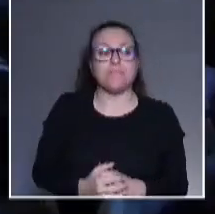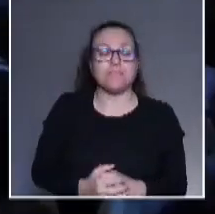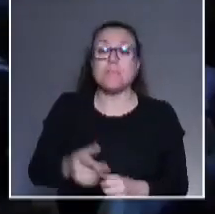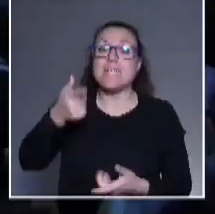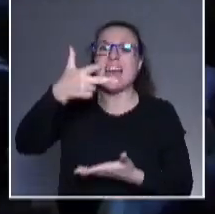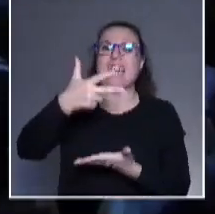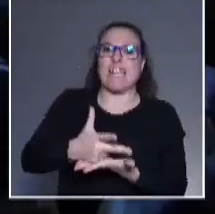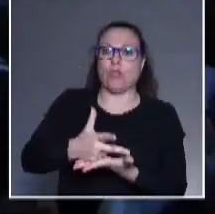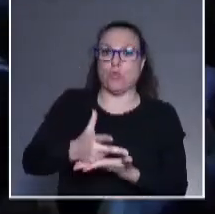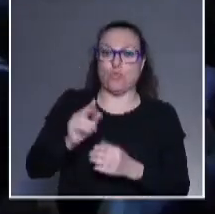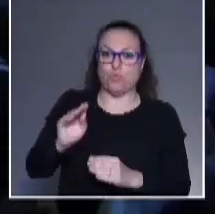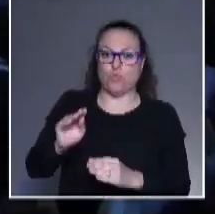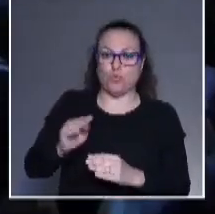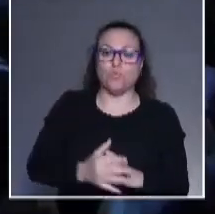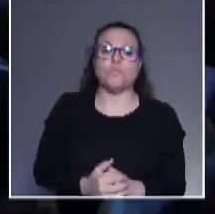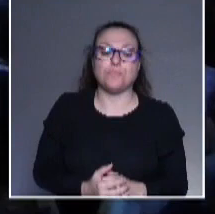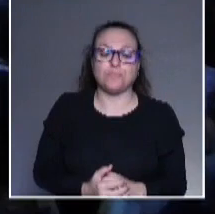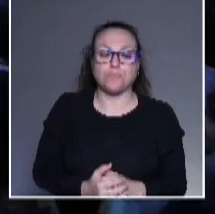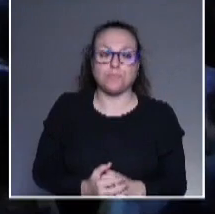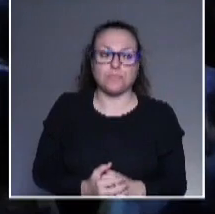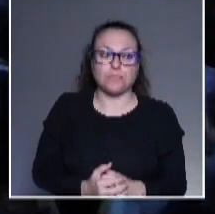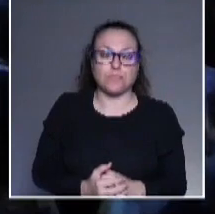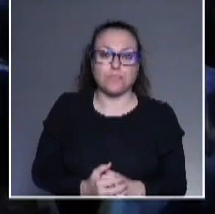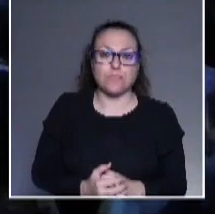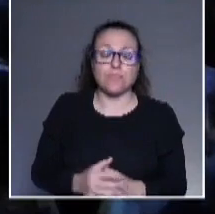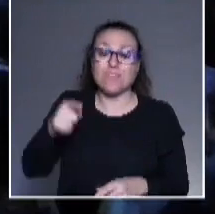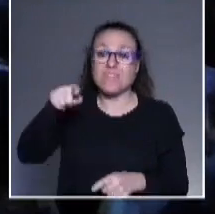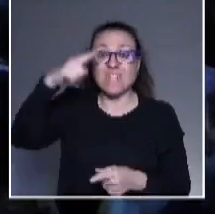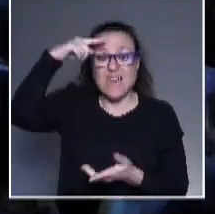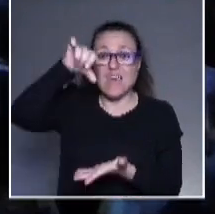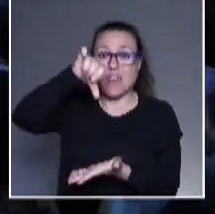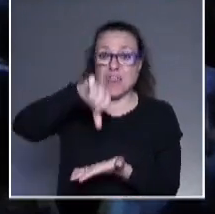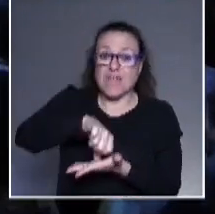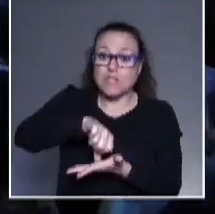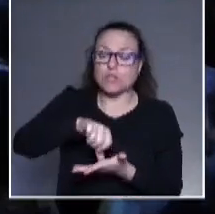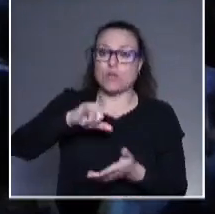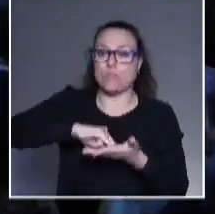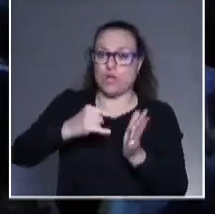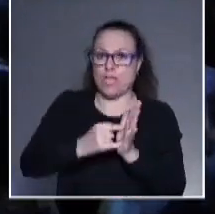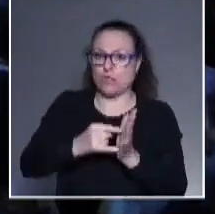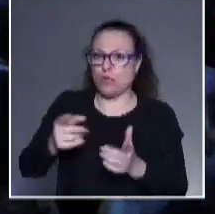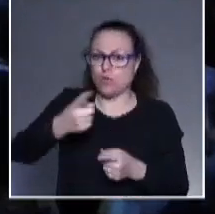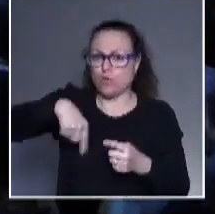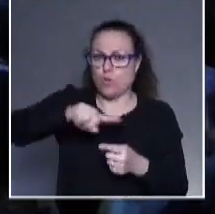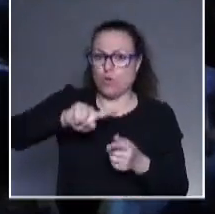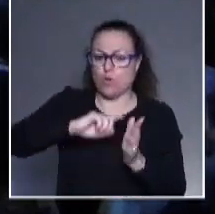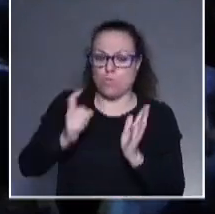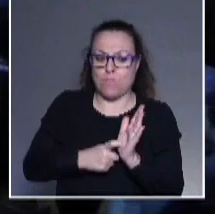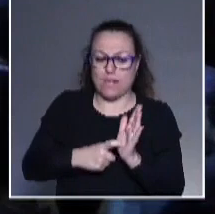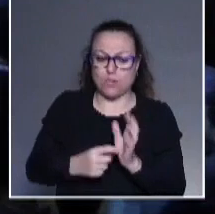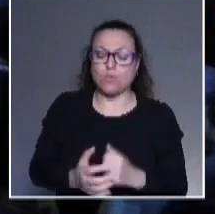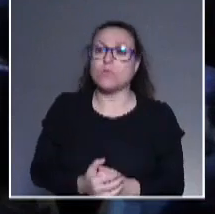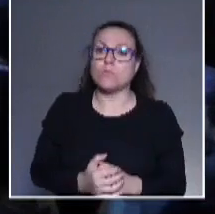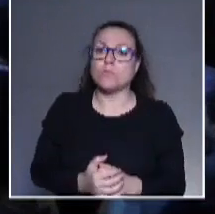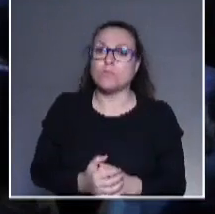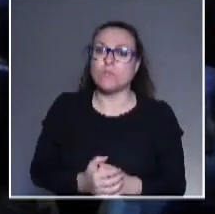de Estrella Montolío es poner al usuario en el centro de todo este proyecto, ¿no? Entonces, desde este lado